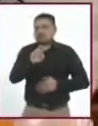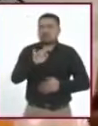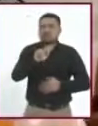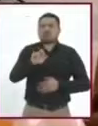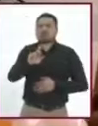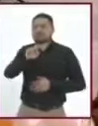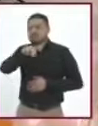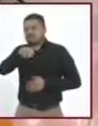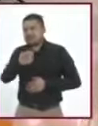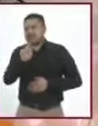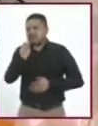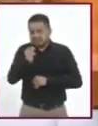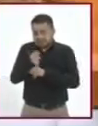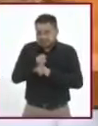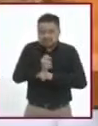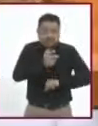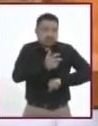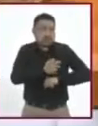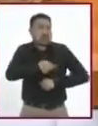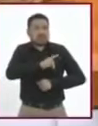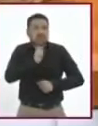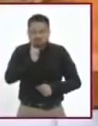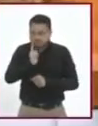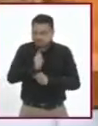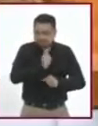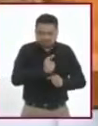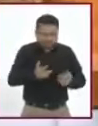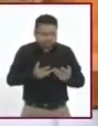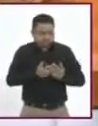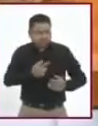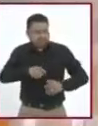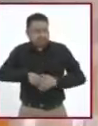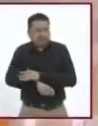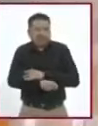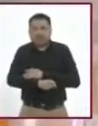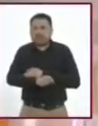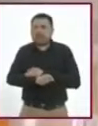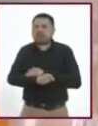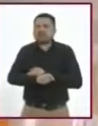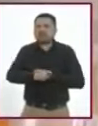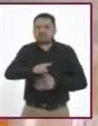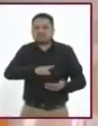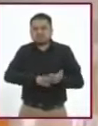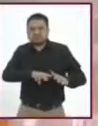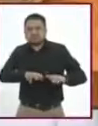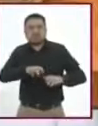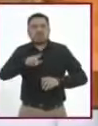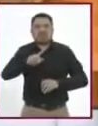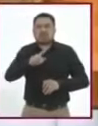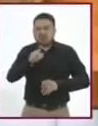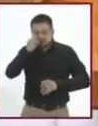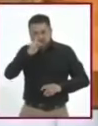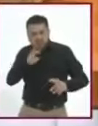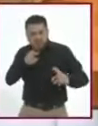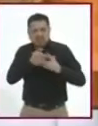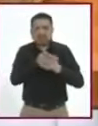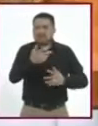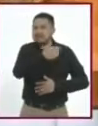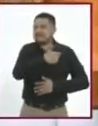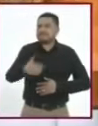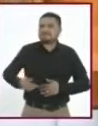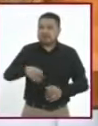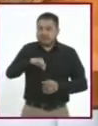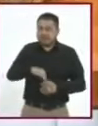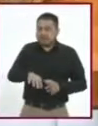de Norteamérica, quien descubrió el complot de 1861 en Baltimore para asesinar al presidente